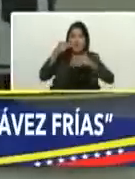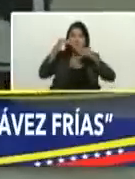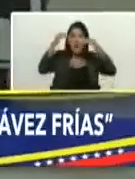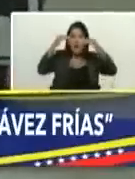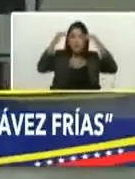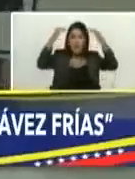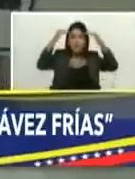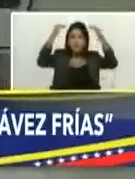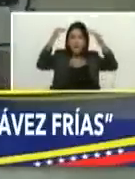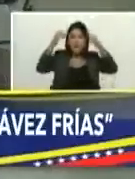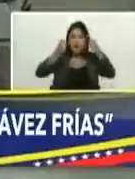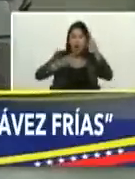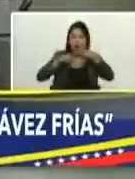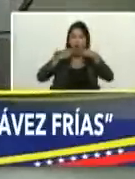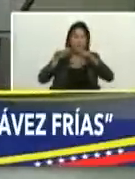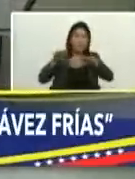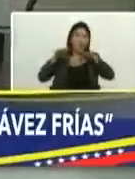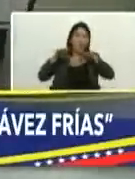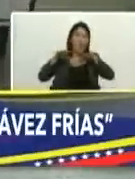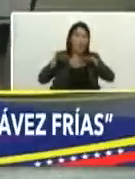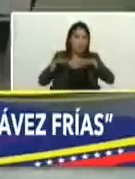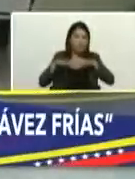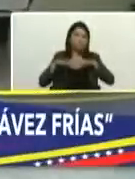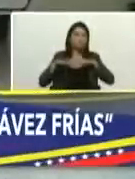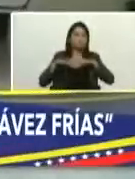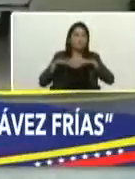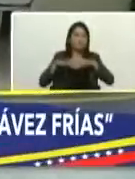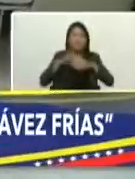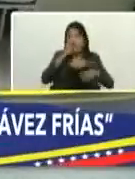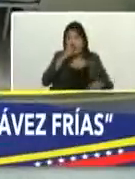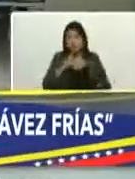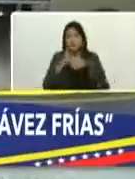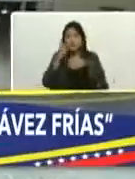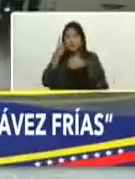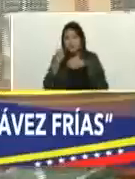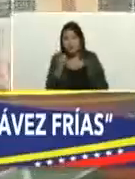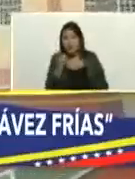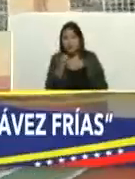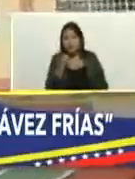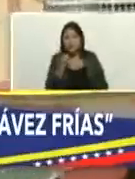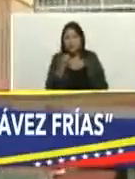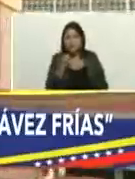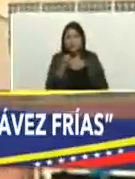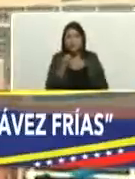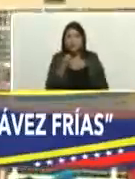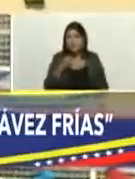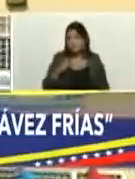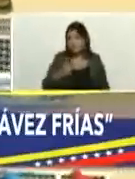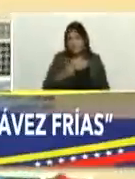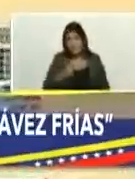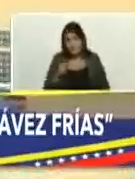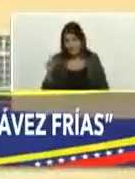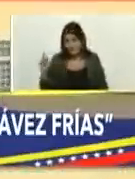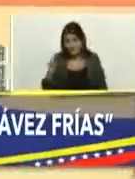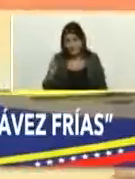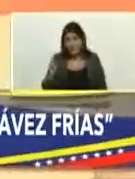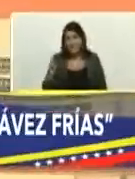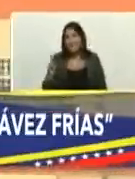en sus colores. Y efectivamente el año pasado, por petición de este jovencito que está aquí, del